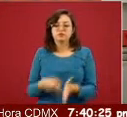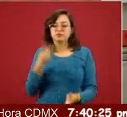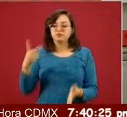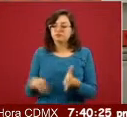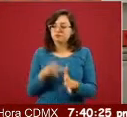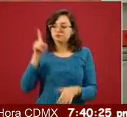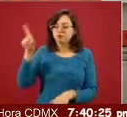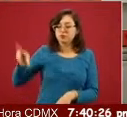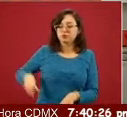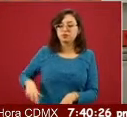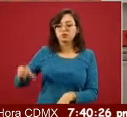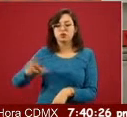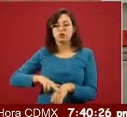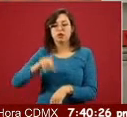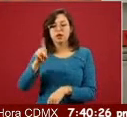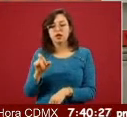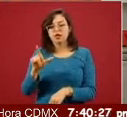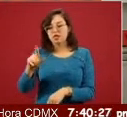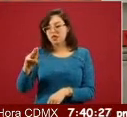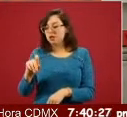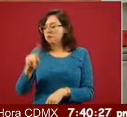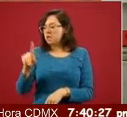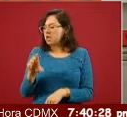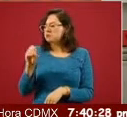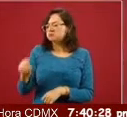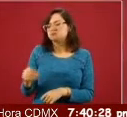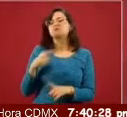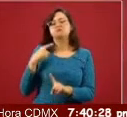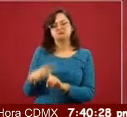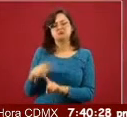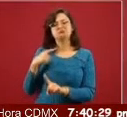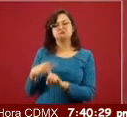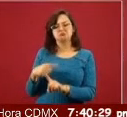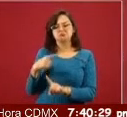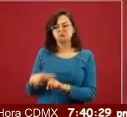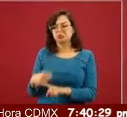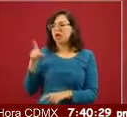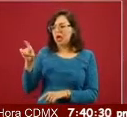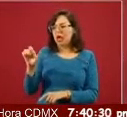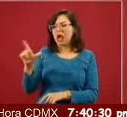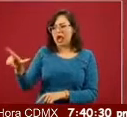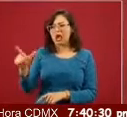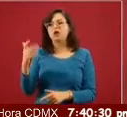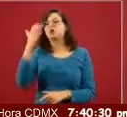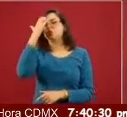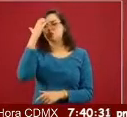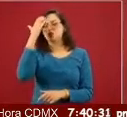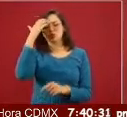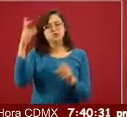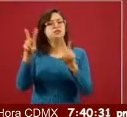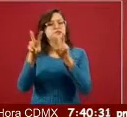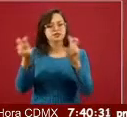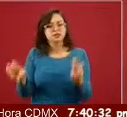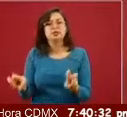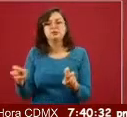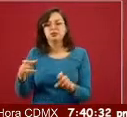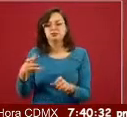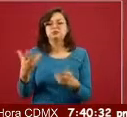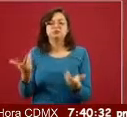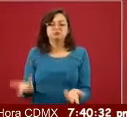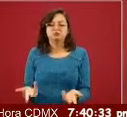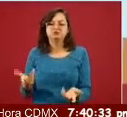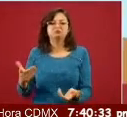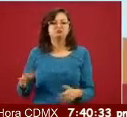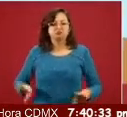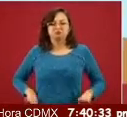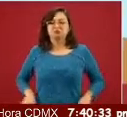del Mazo y mi apreciación siempre ha sido muy positiva sobre el involucramiento que él tiene, el conocimiento del tema, lo positiva que es